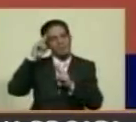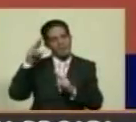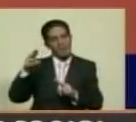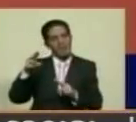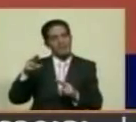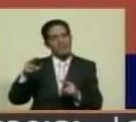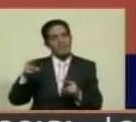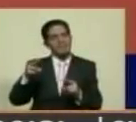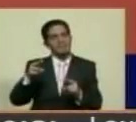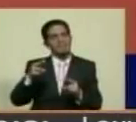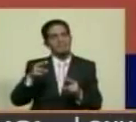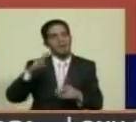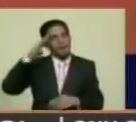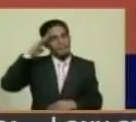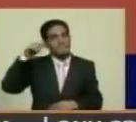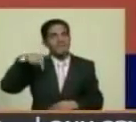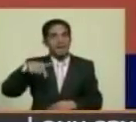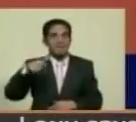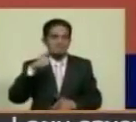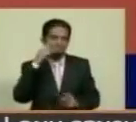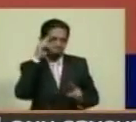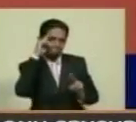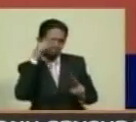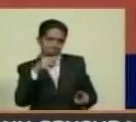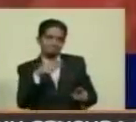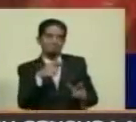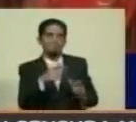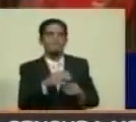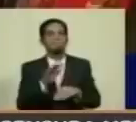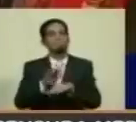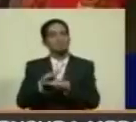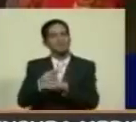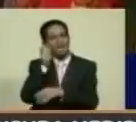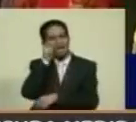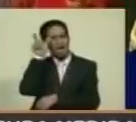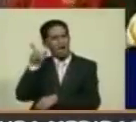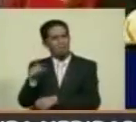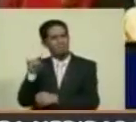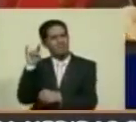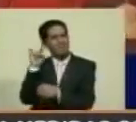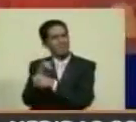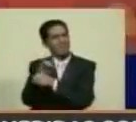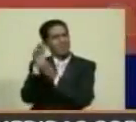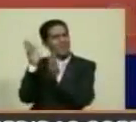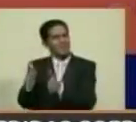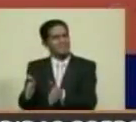a esta Constitución. Porque traidores como estos, por supuesto, que intentaron